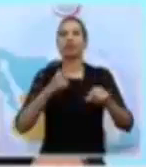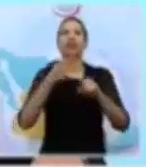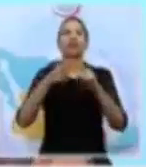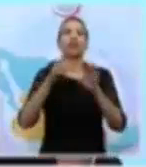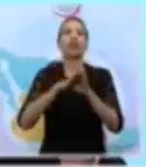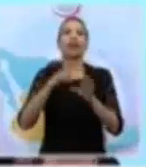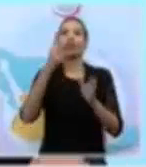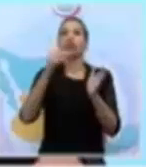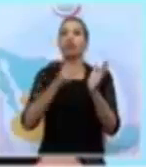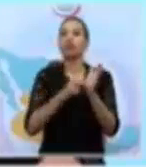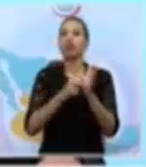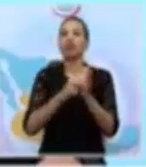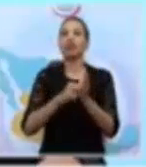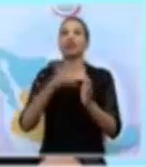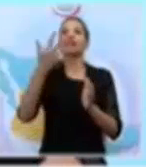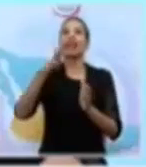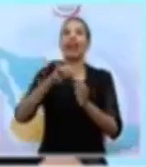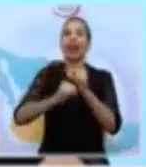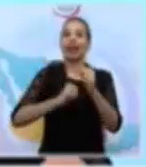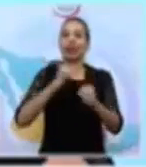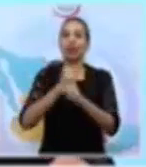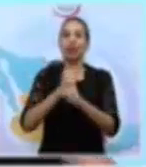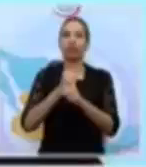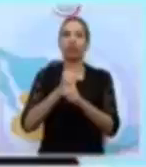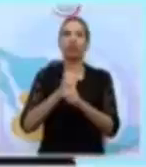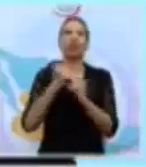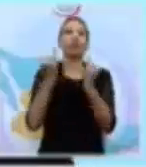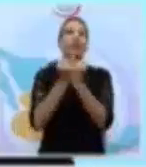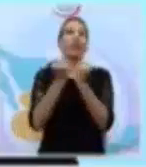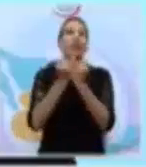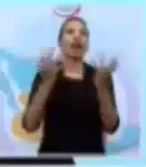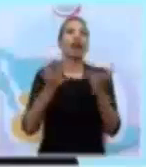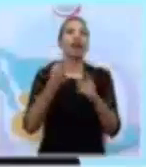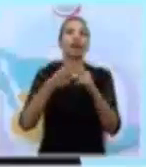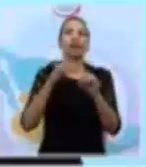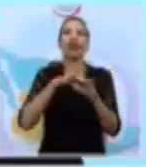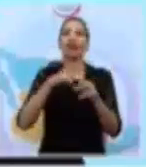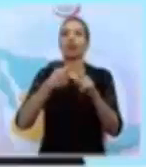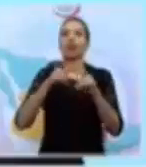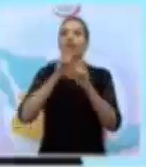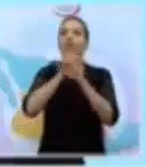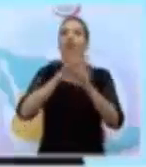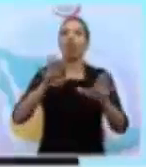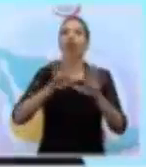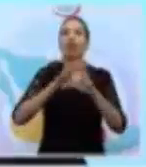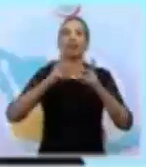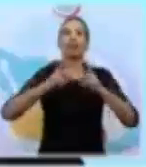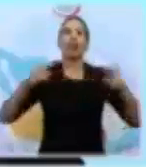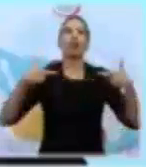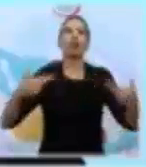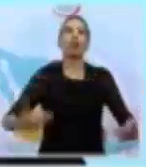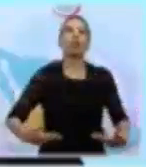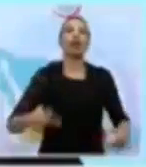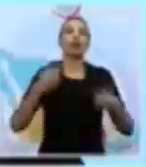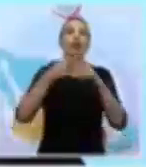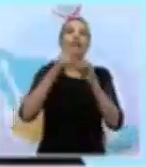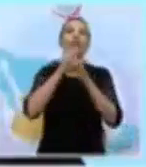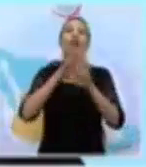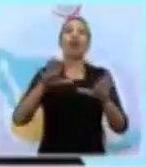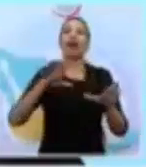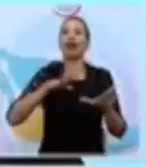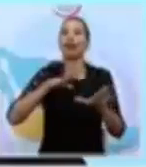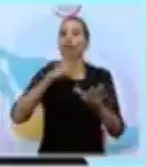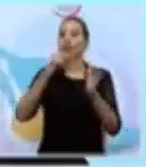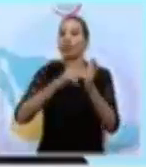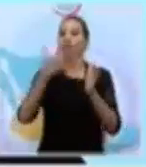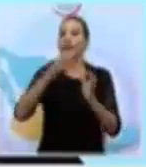de 2010. También hicimos un informe de desarrollo humano sobre los pueblos indígenas, que salió en